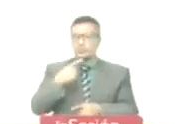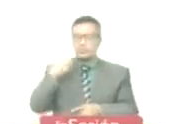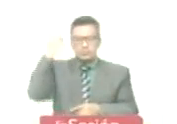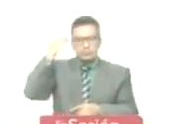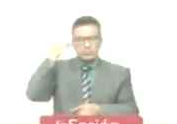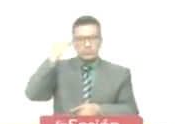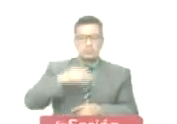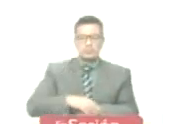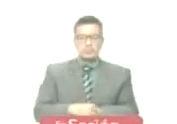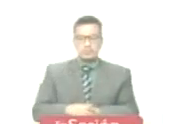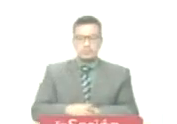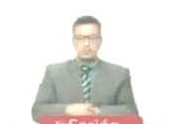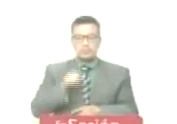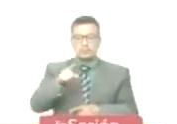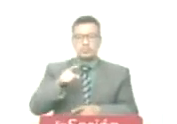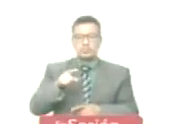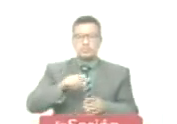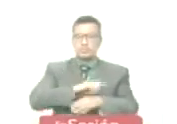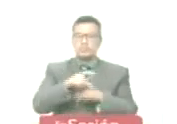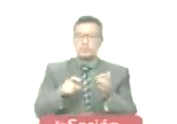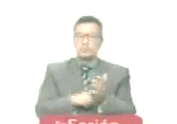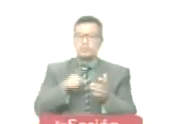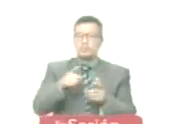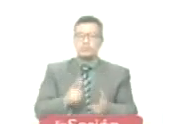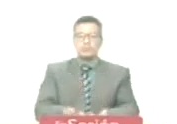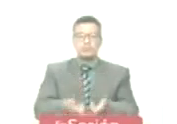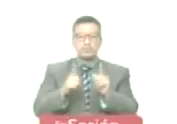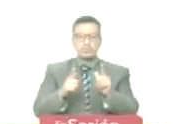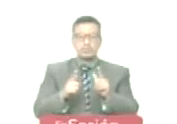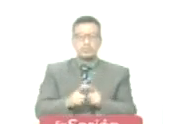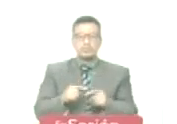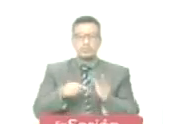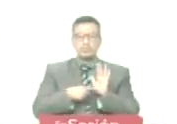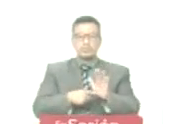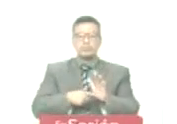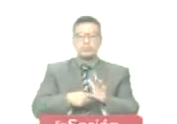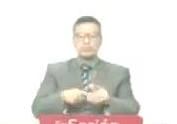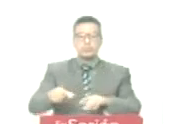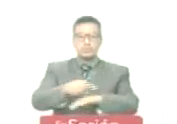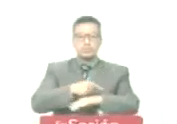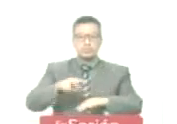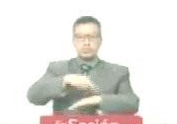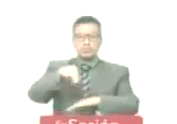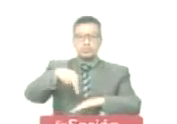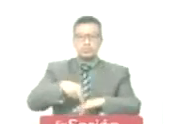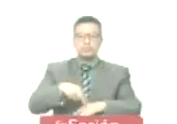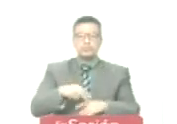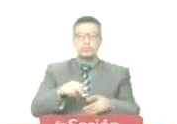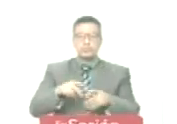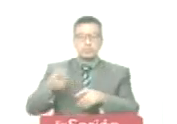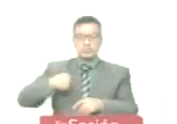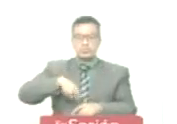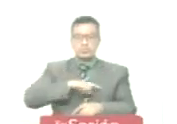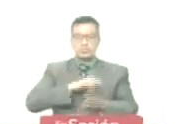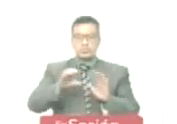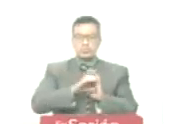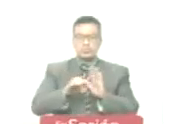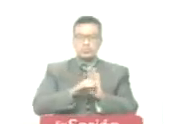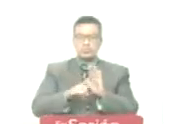consideración de esta plenaria la autorización al Ejecutivo Nacional en el marco de nuestra